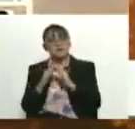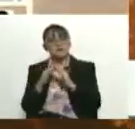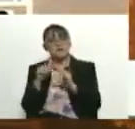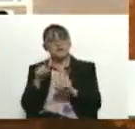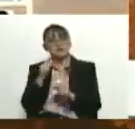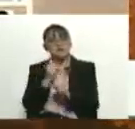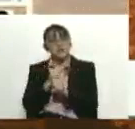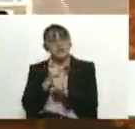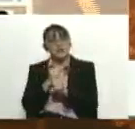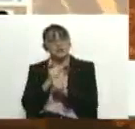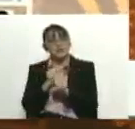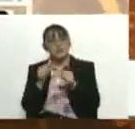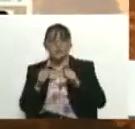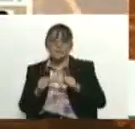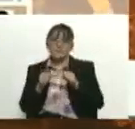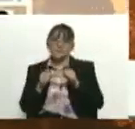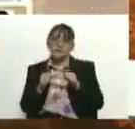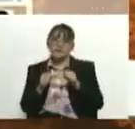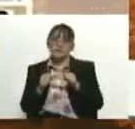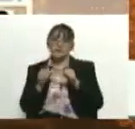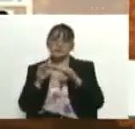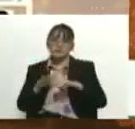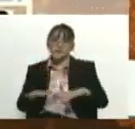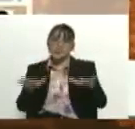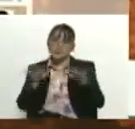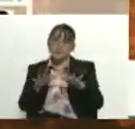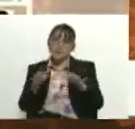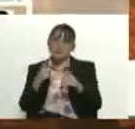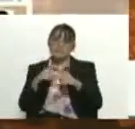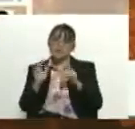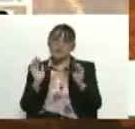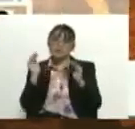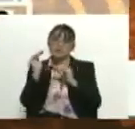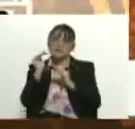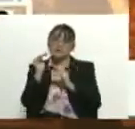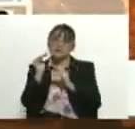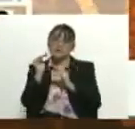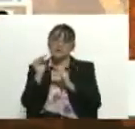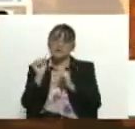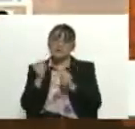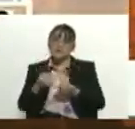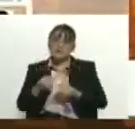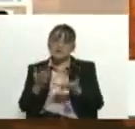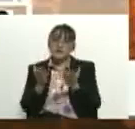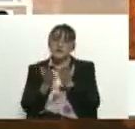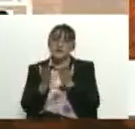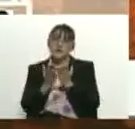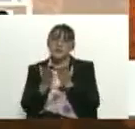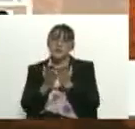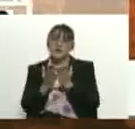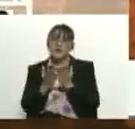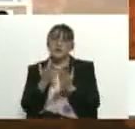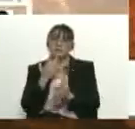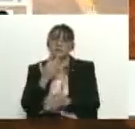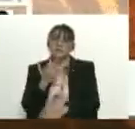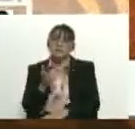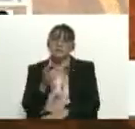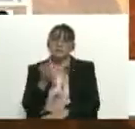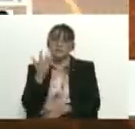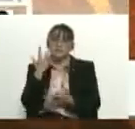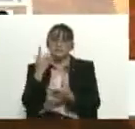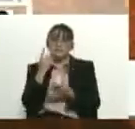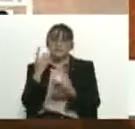va a ser un trabajo permanente paulatino pero la atención está garantizada la escuela por ejemplo ahí incluso vimos